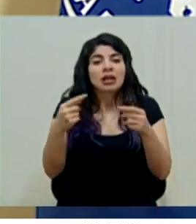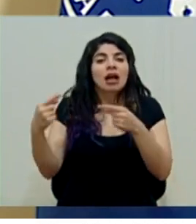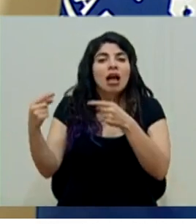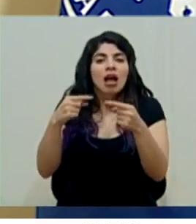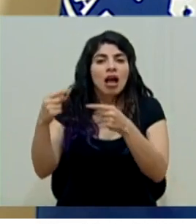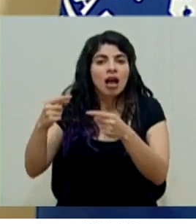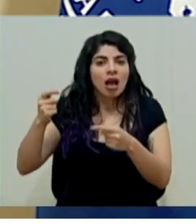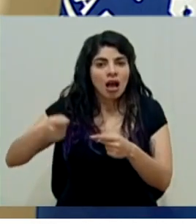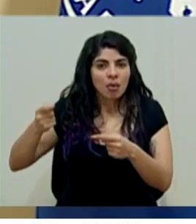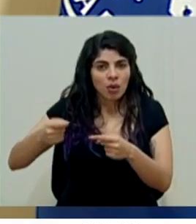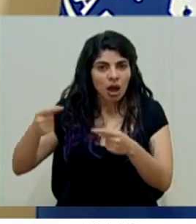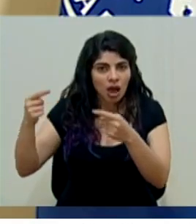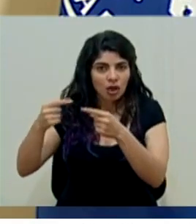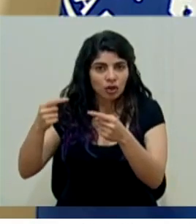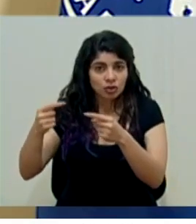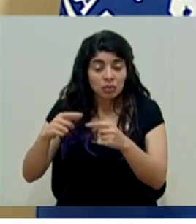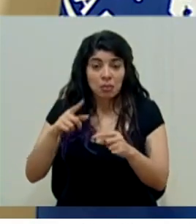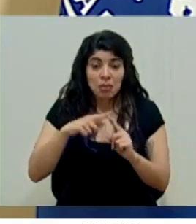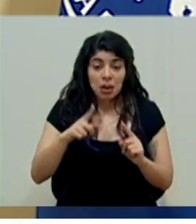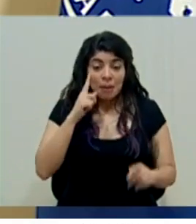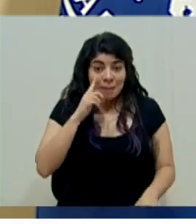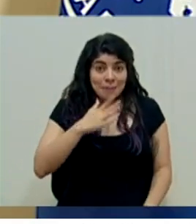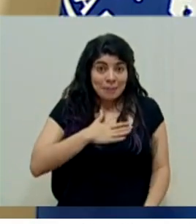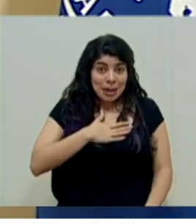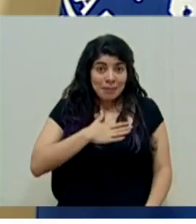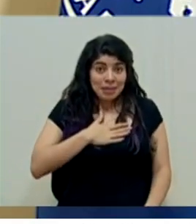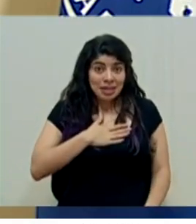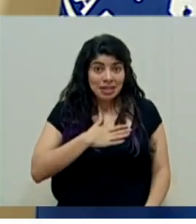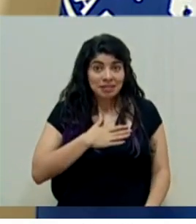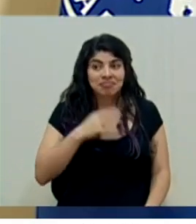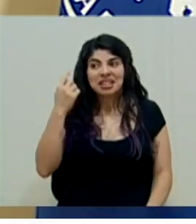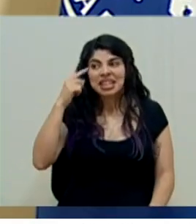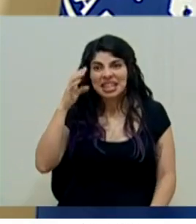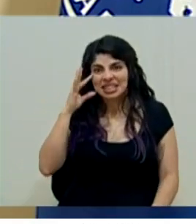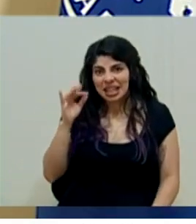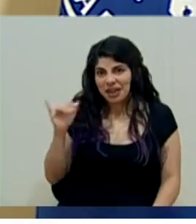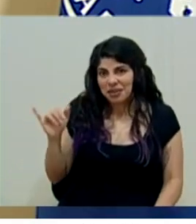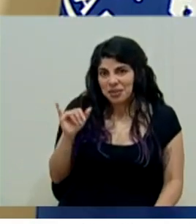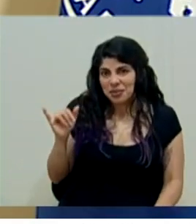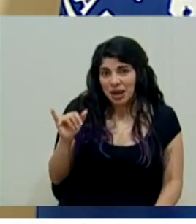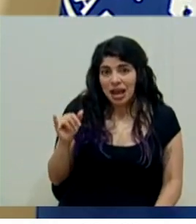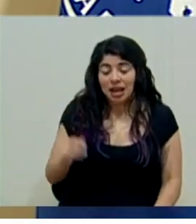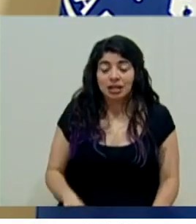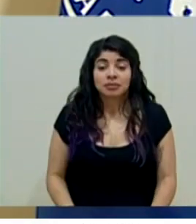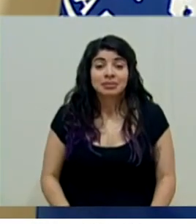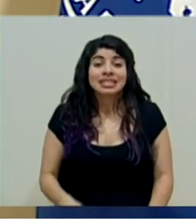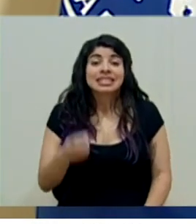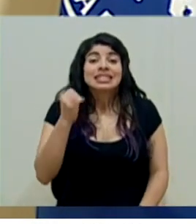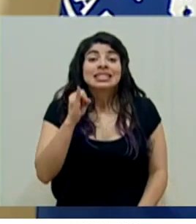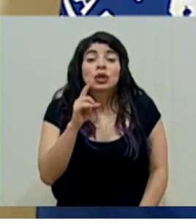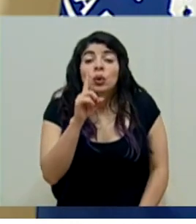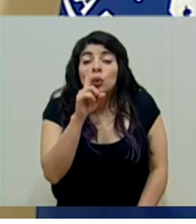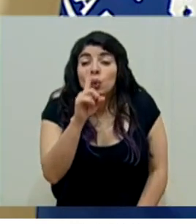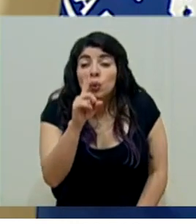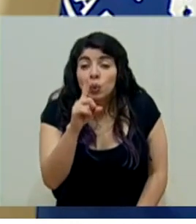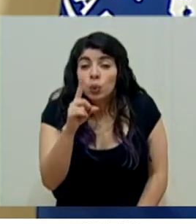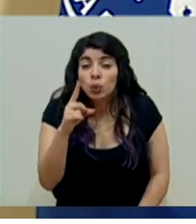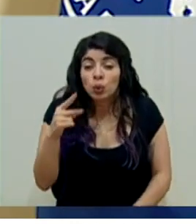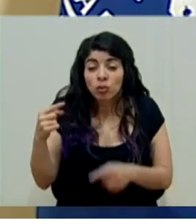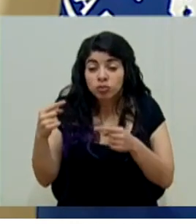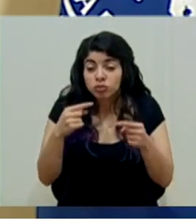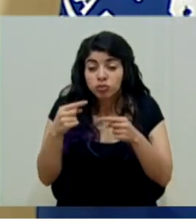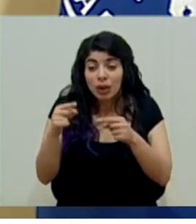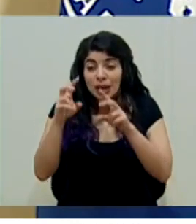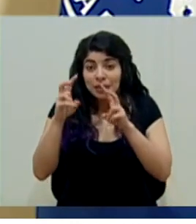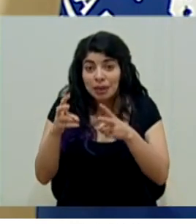litigio. Y yo le digo a mí, yo creo que a doña Giselle también, con que un litigio en esa